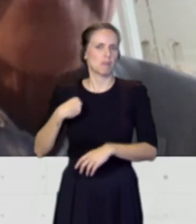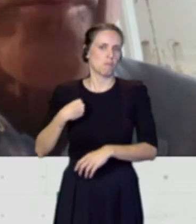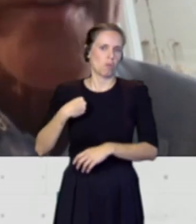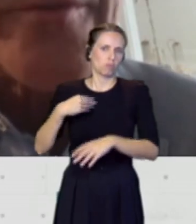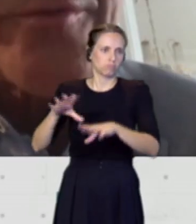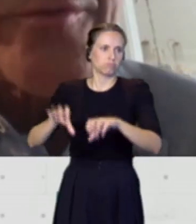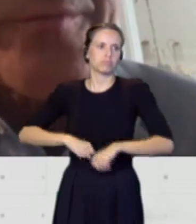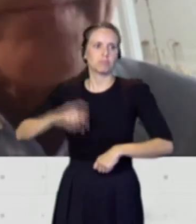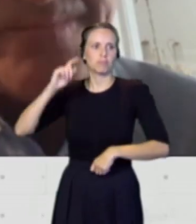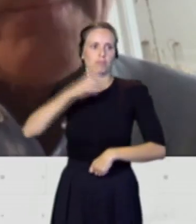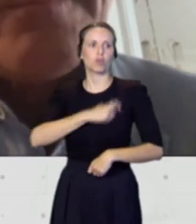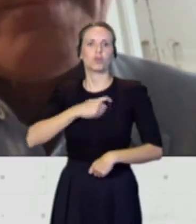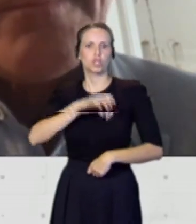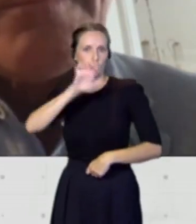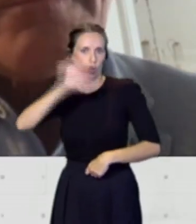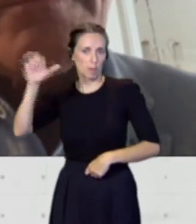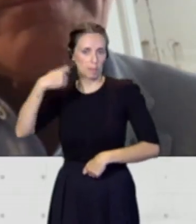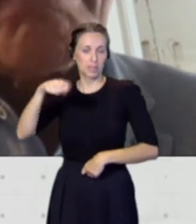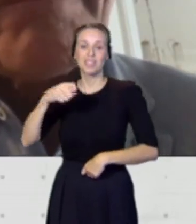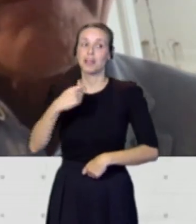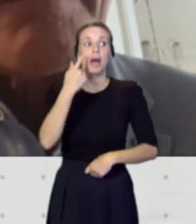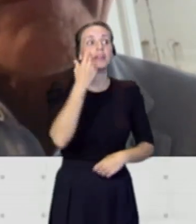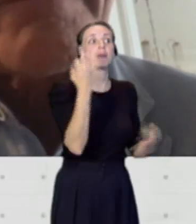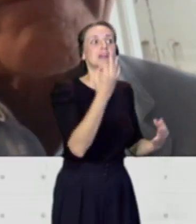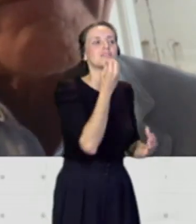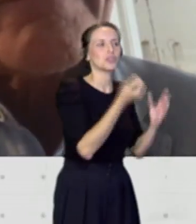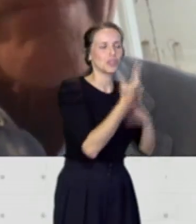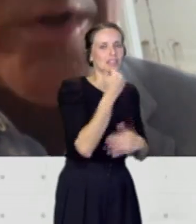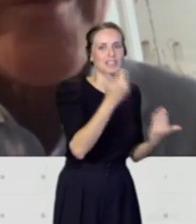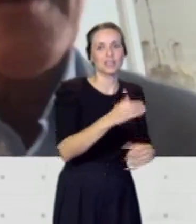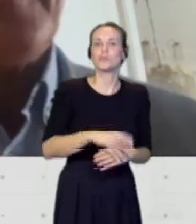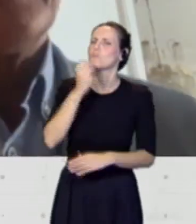comisarias y comisarios. Bueno, pues veremos qué pasa. Gracias. Buenos días. Buenos días.